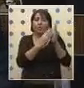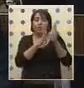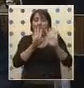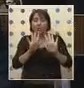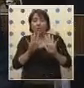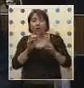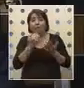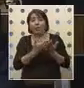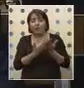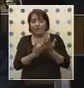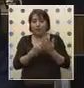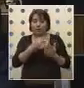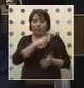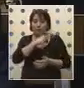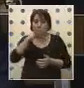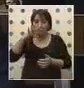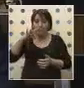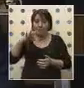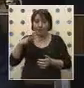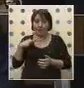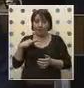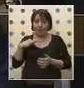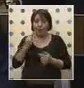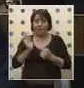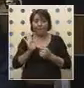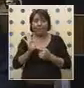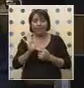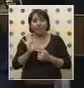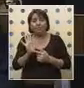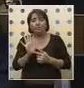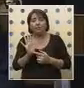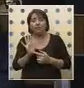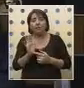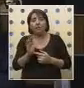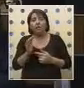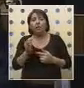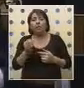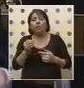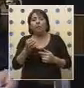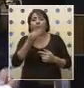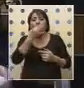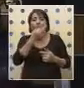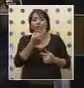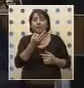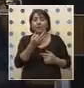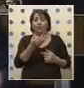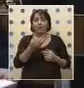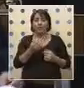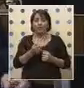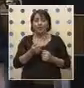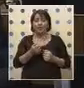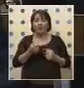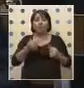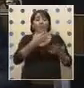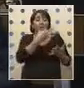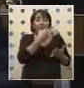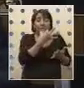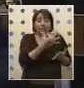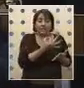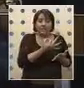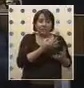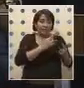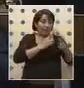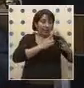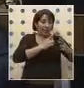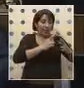aprovechando que está el Ministro presente, para plantearlo fundamentalmente desde una perspectiva que dice relación